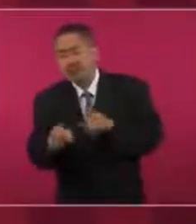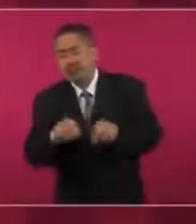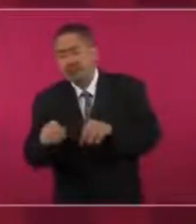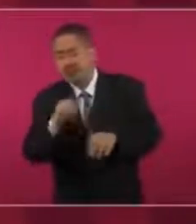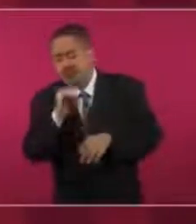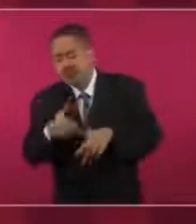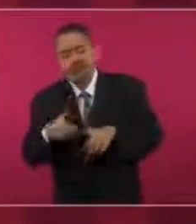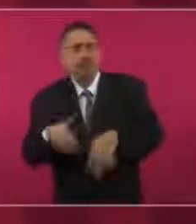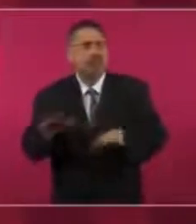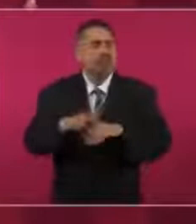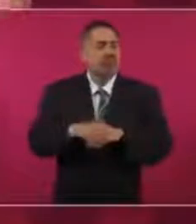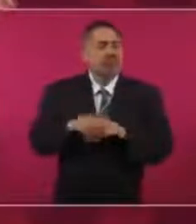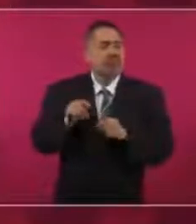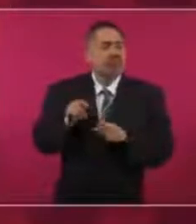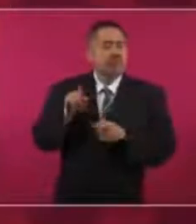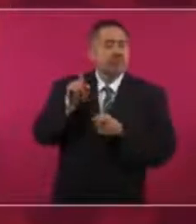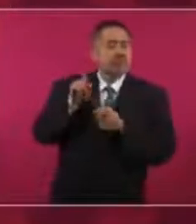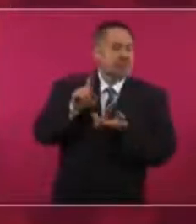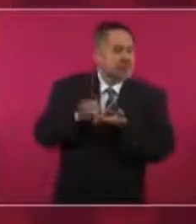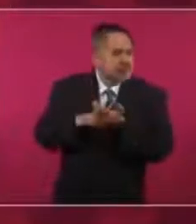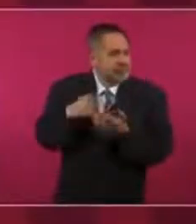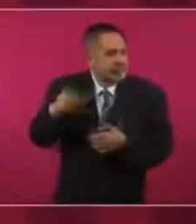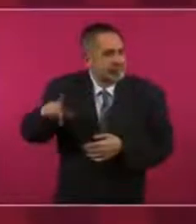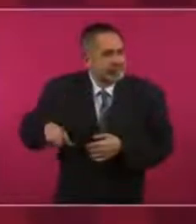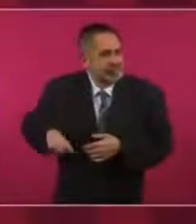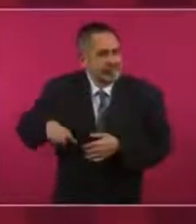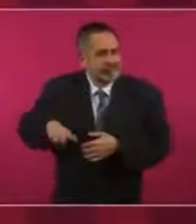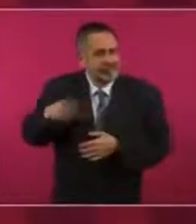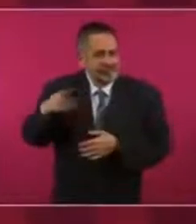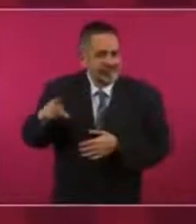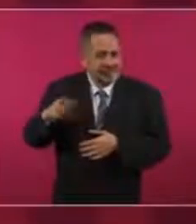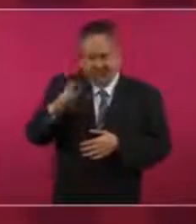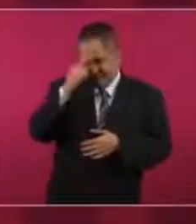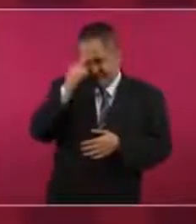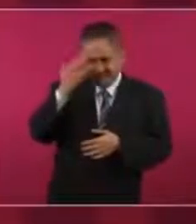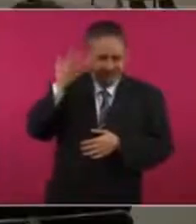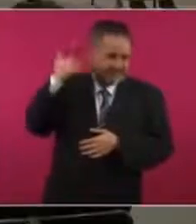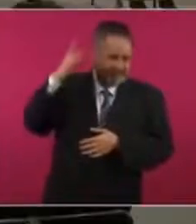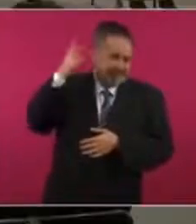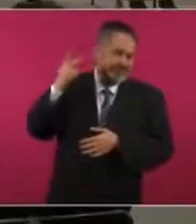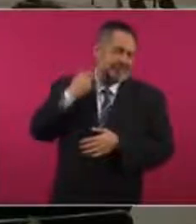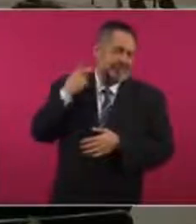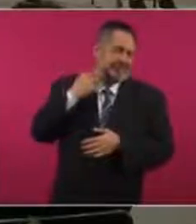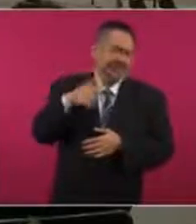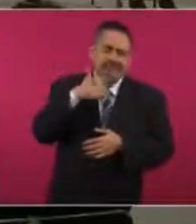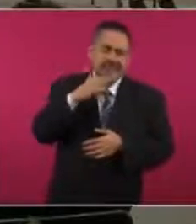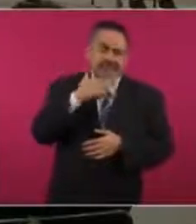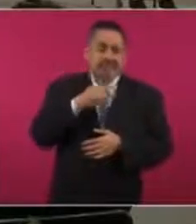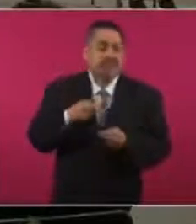en el negocio principal que tenía el gobierno o que tenían los políticos corruptos,